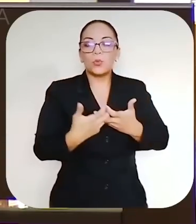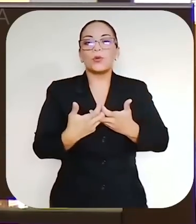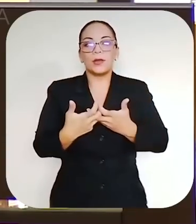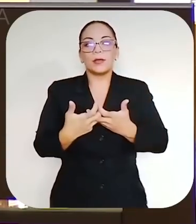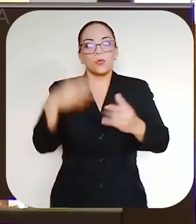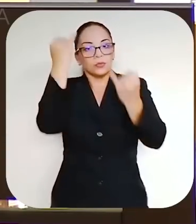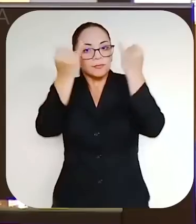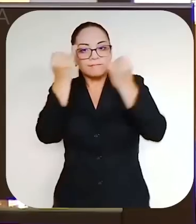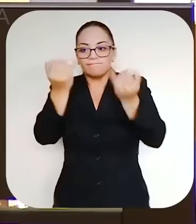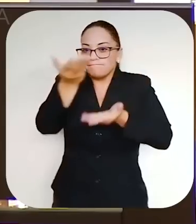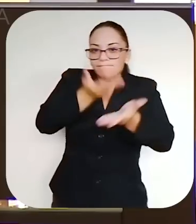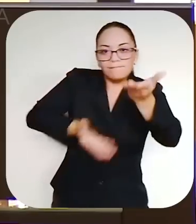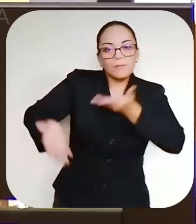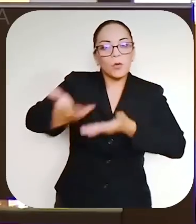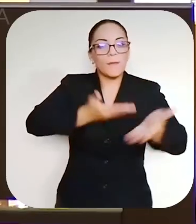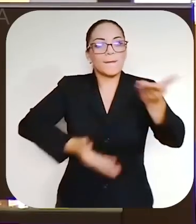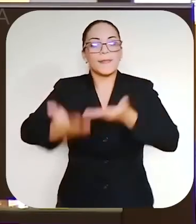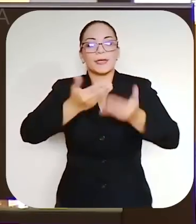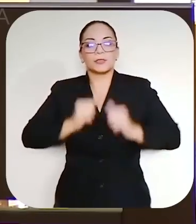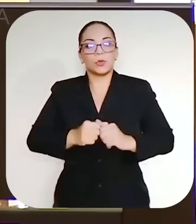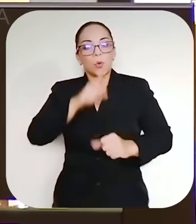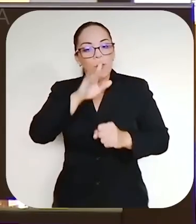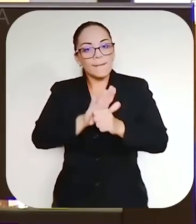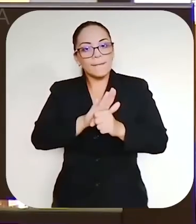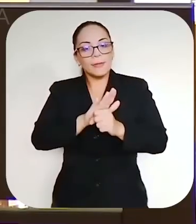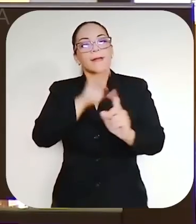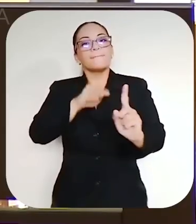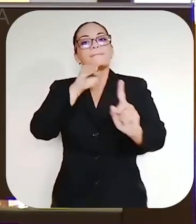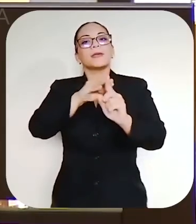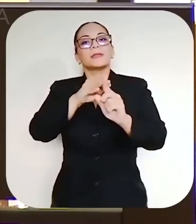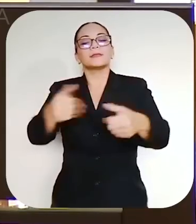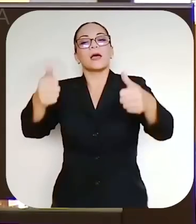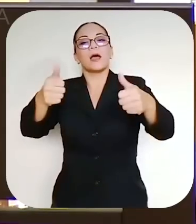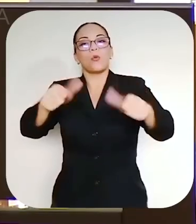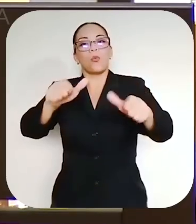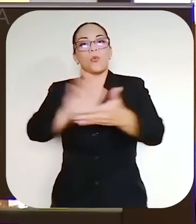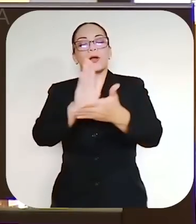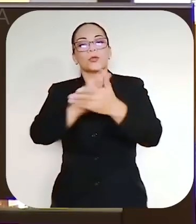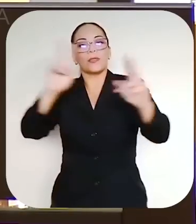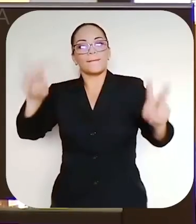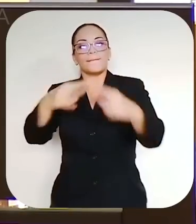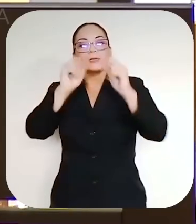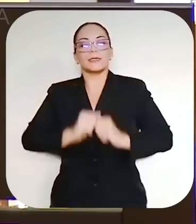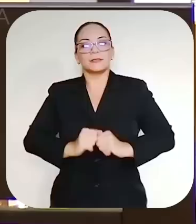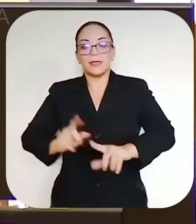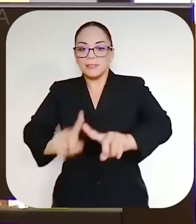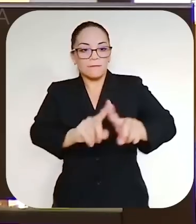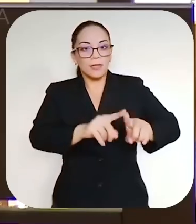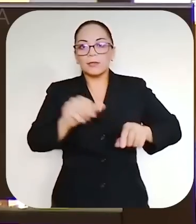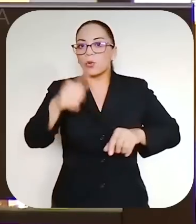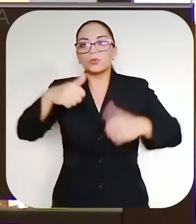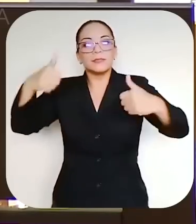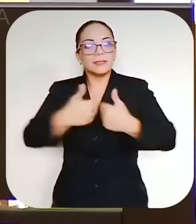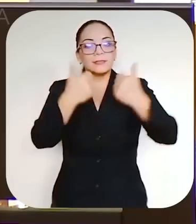articule con iniciativas de cooperación para cumplir con la meta del acuerdo de París y con los